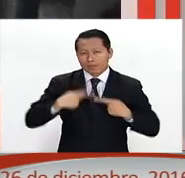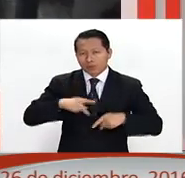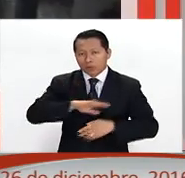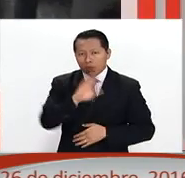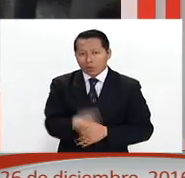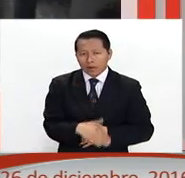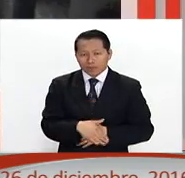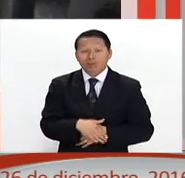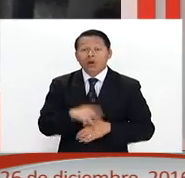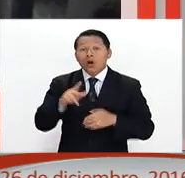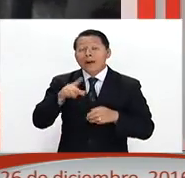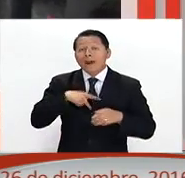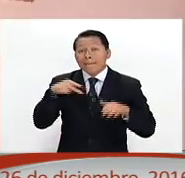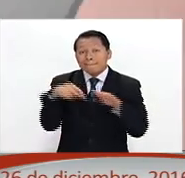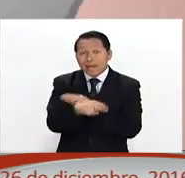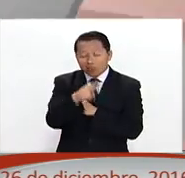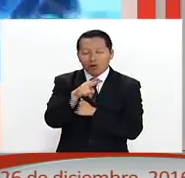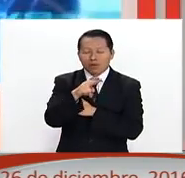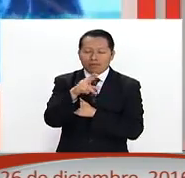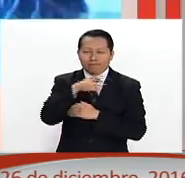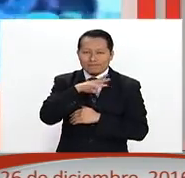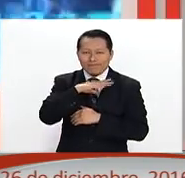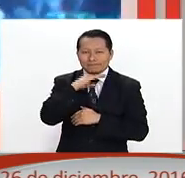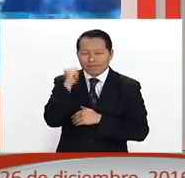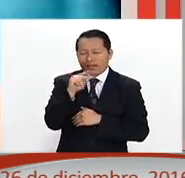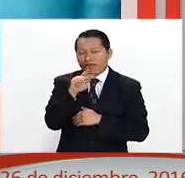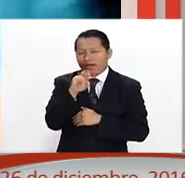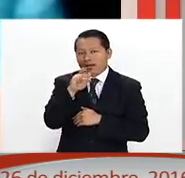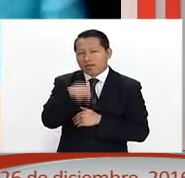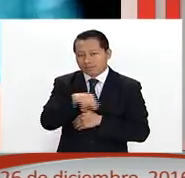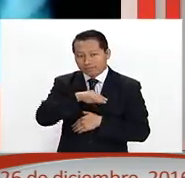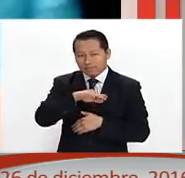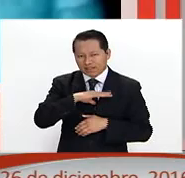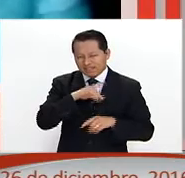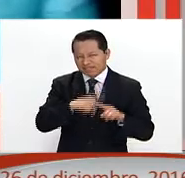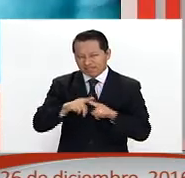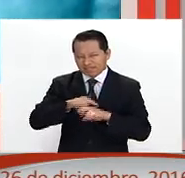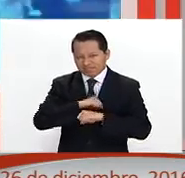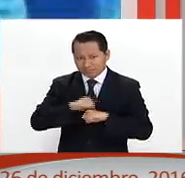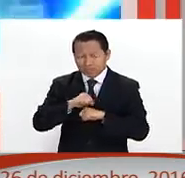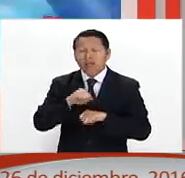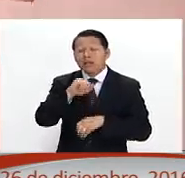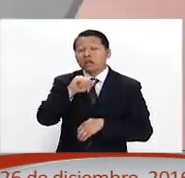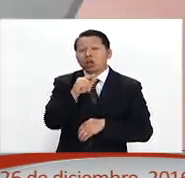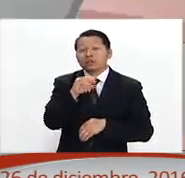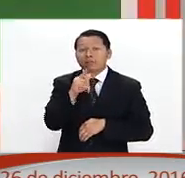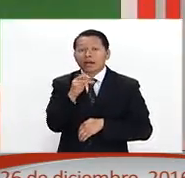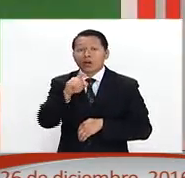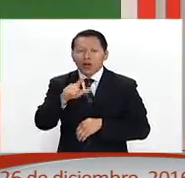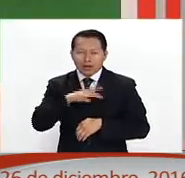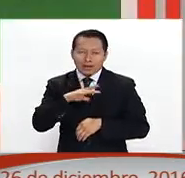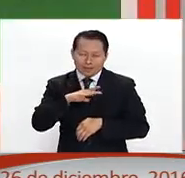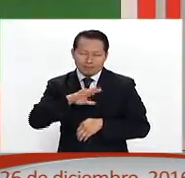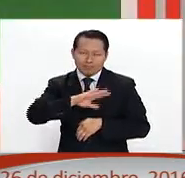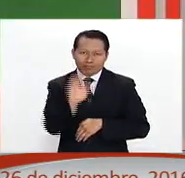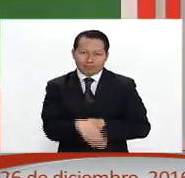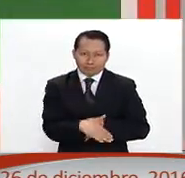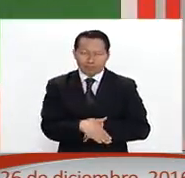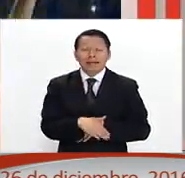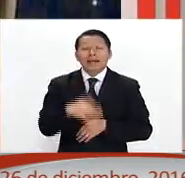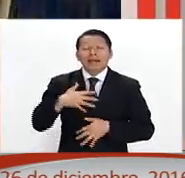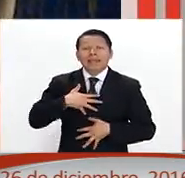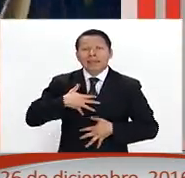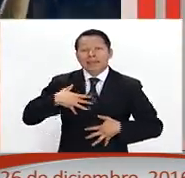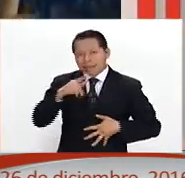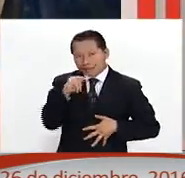Nuevo ataque en el metro de Berlín. Fallece George Michael a los 53 años. Tigres se corona campeón